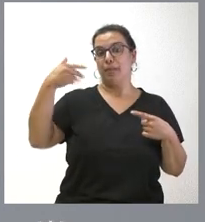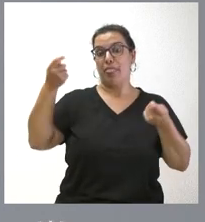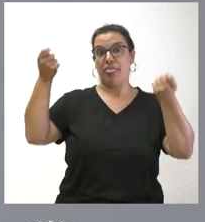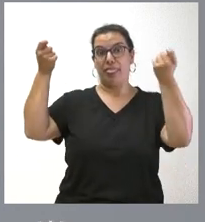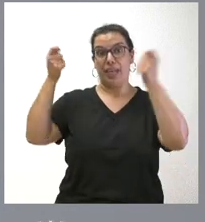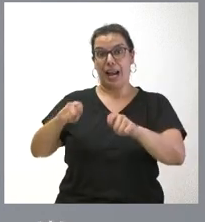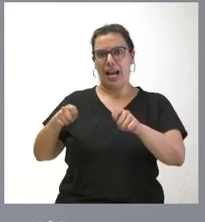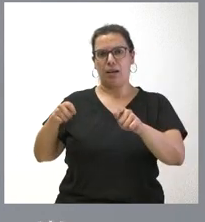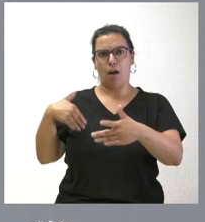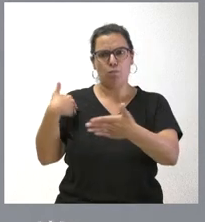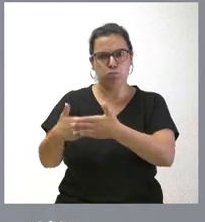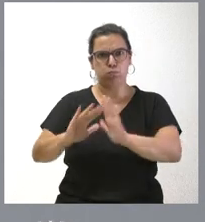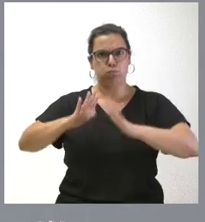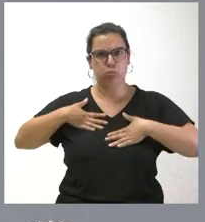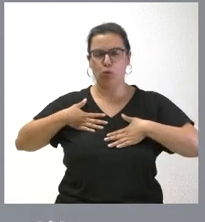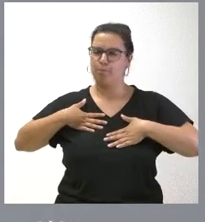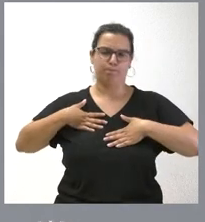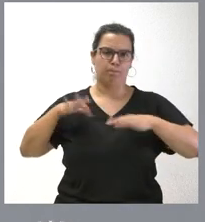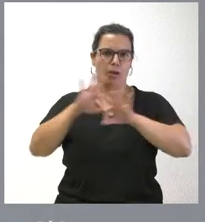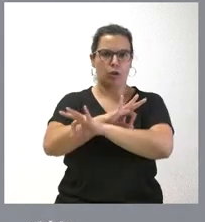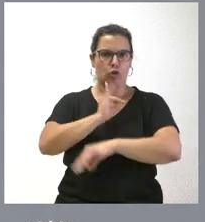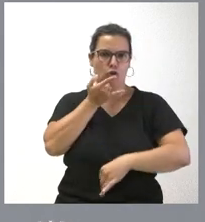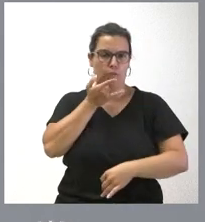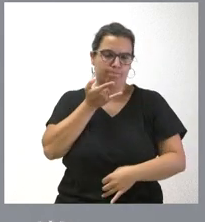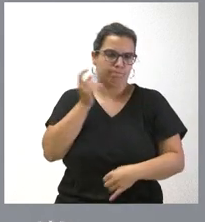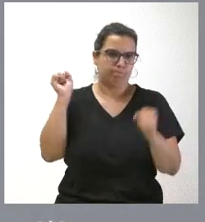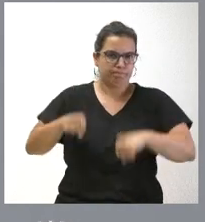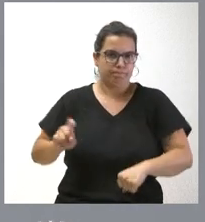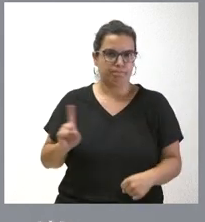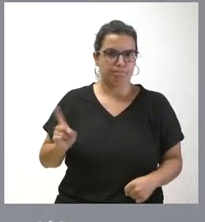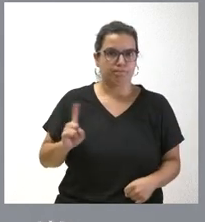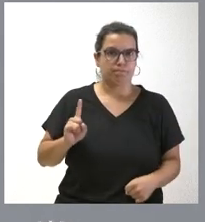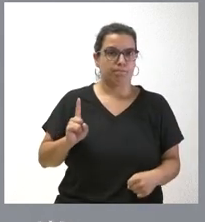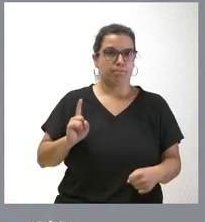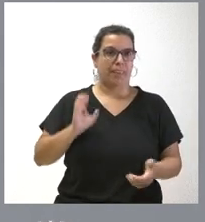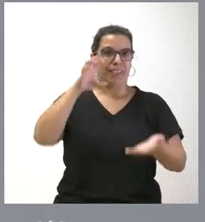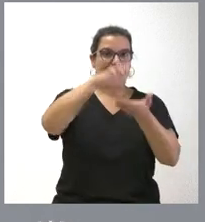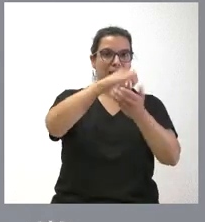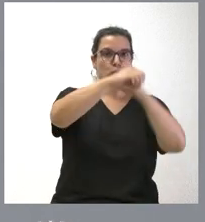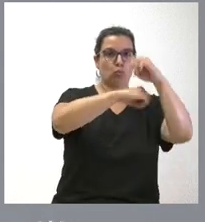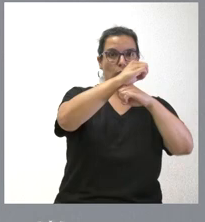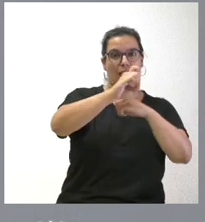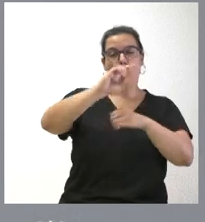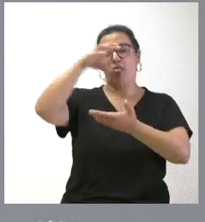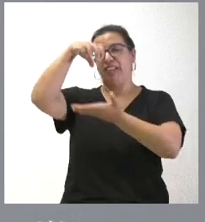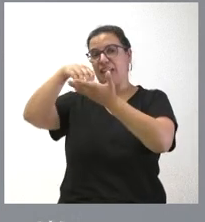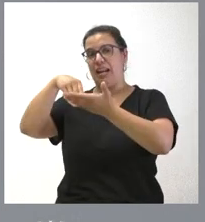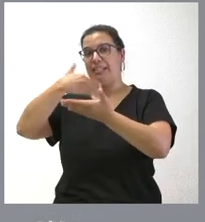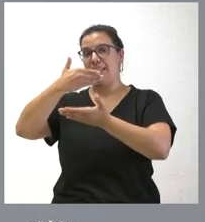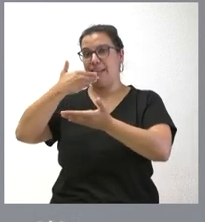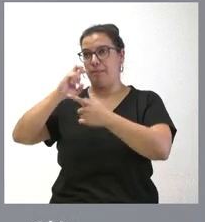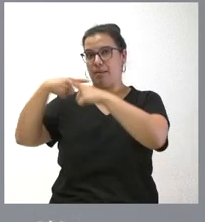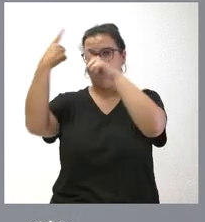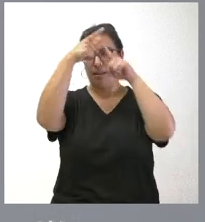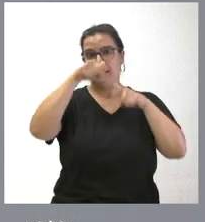precipitado de la central nuclear y de las centrales térmicas en nuestra comunidad Autónoma que Castilla